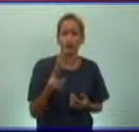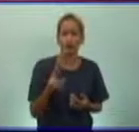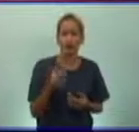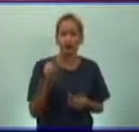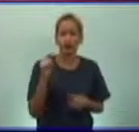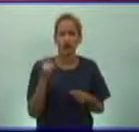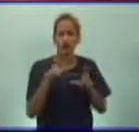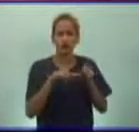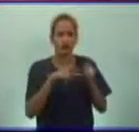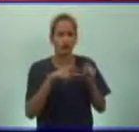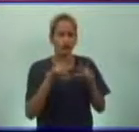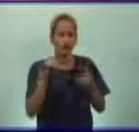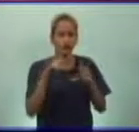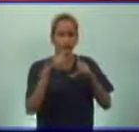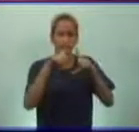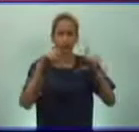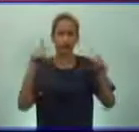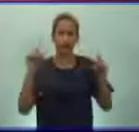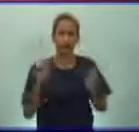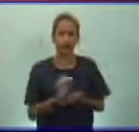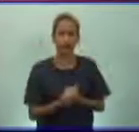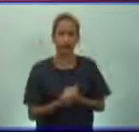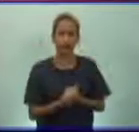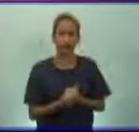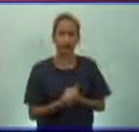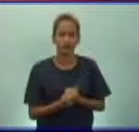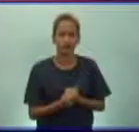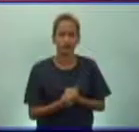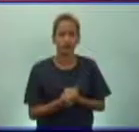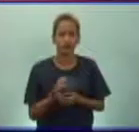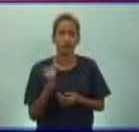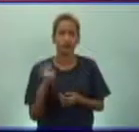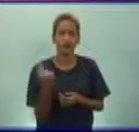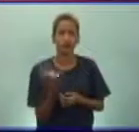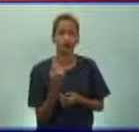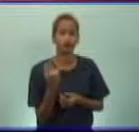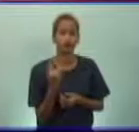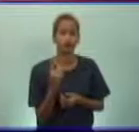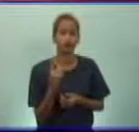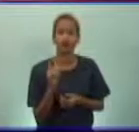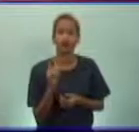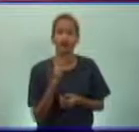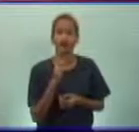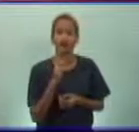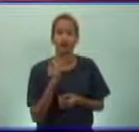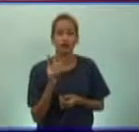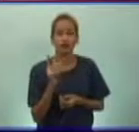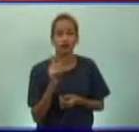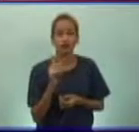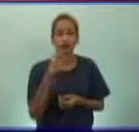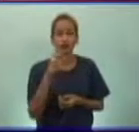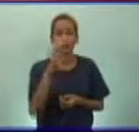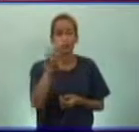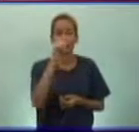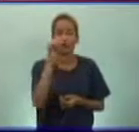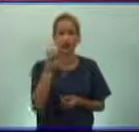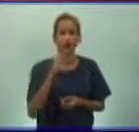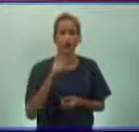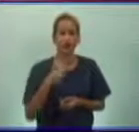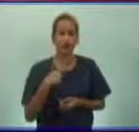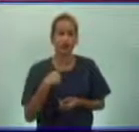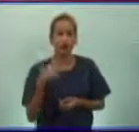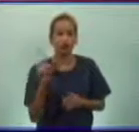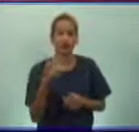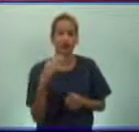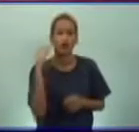Solo responderán conmigo las que no estén destacadas en color azul. Esas las responderán después y